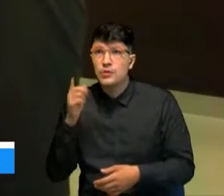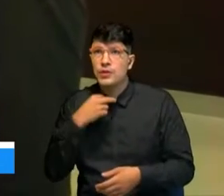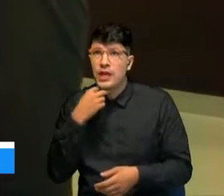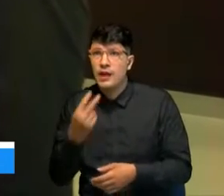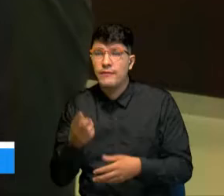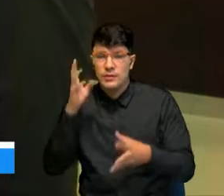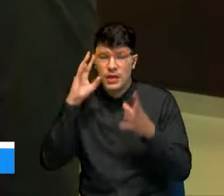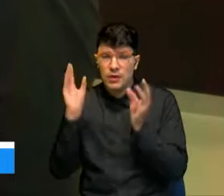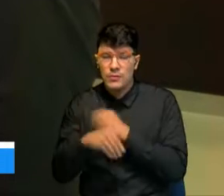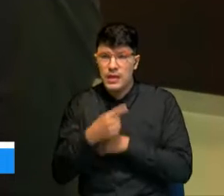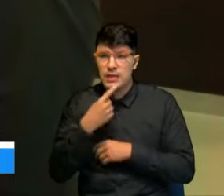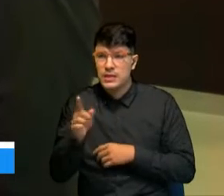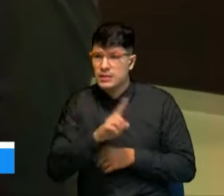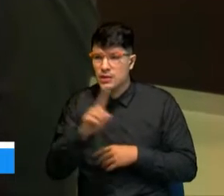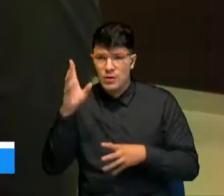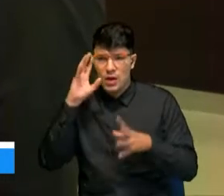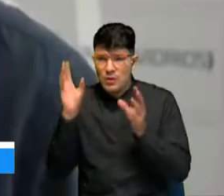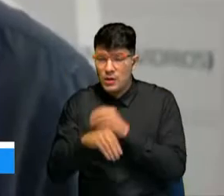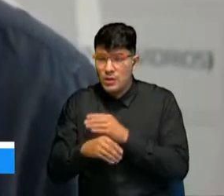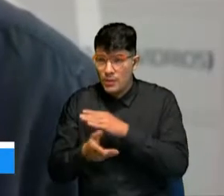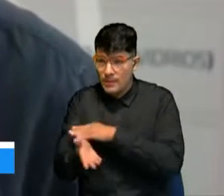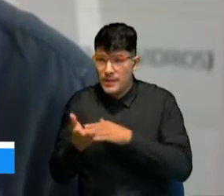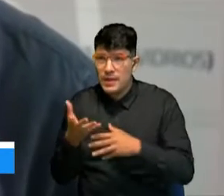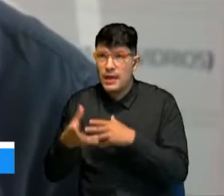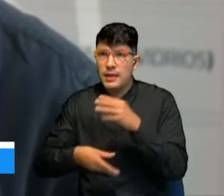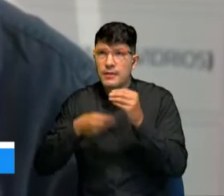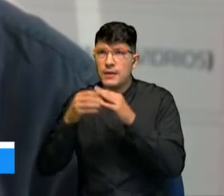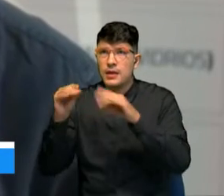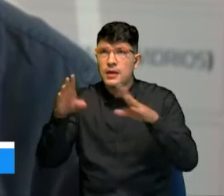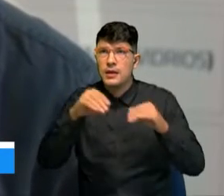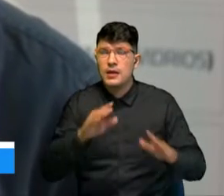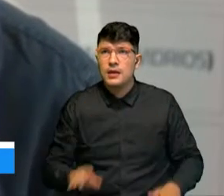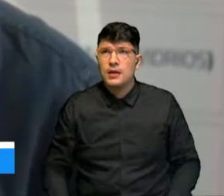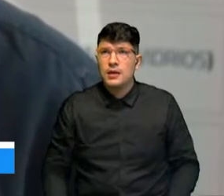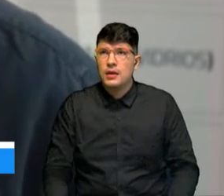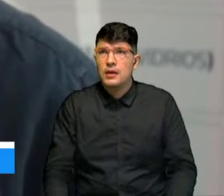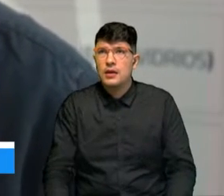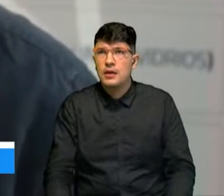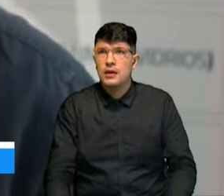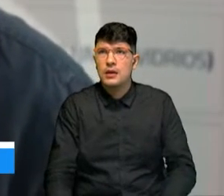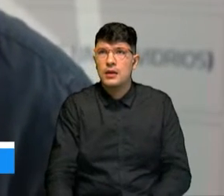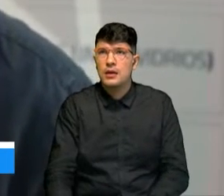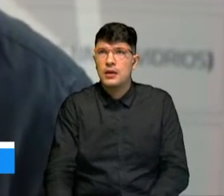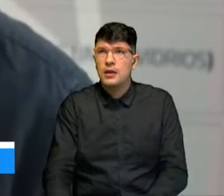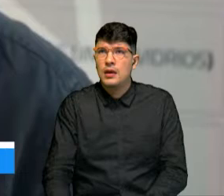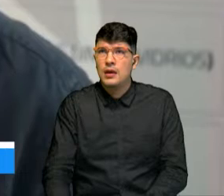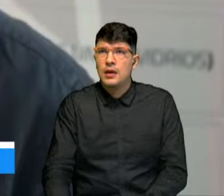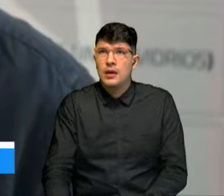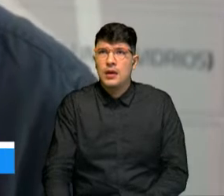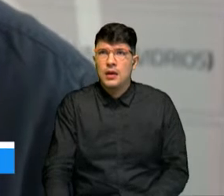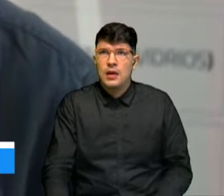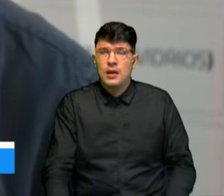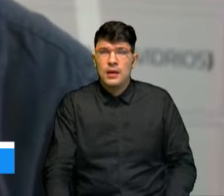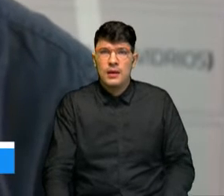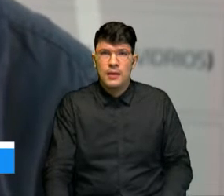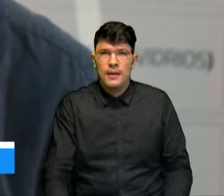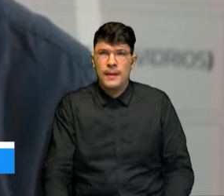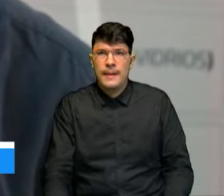oponen al fracking piden ampliar la discusión. Pero más sin embargo, pues no hay como una postura o un ponente